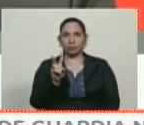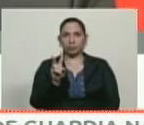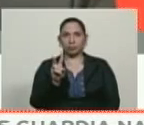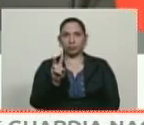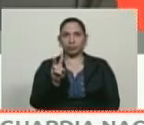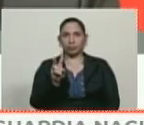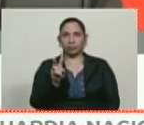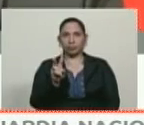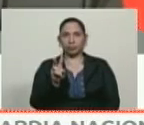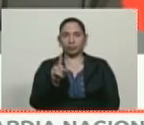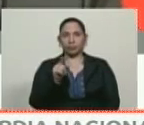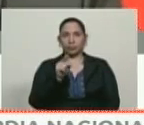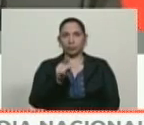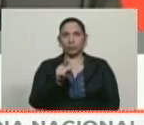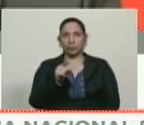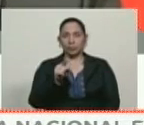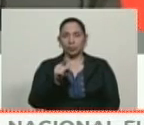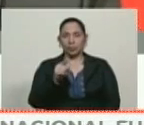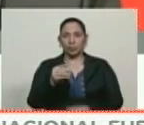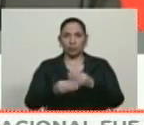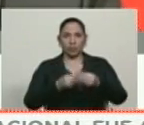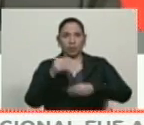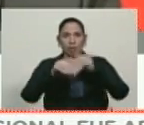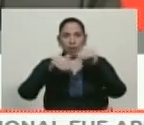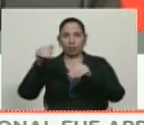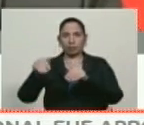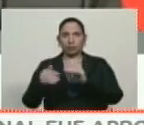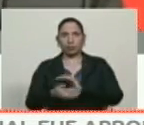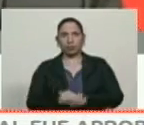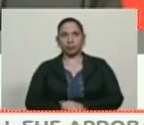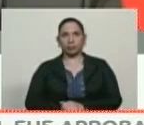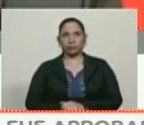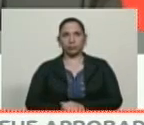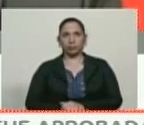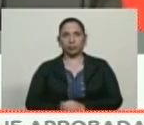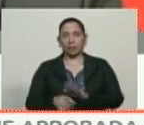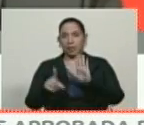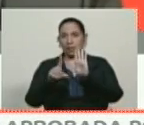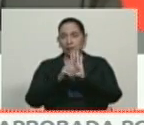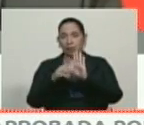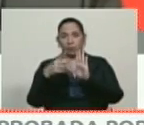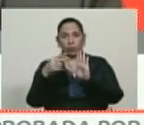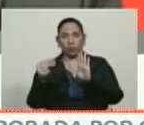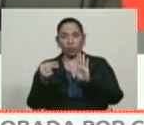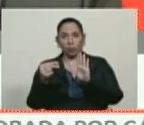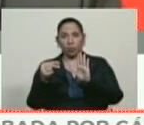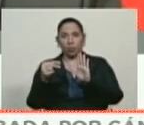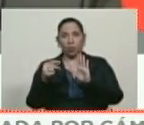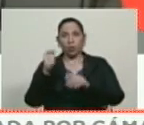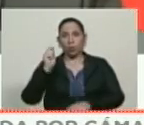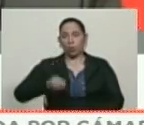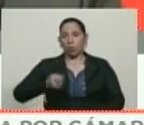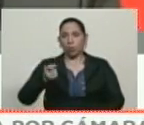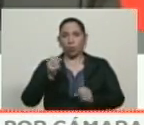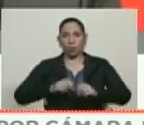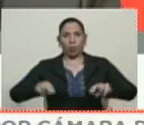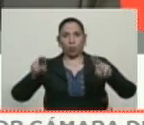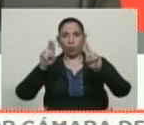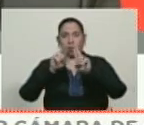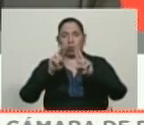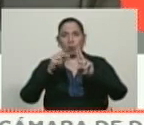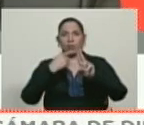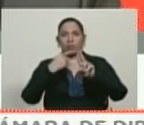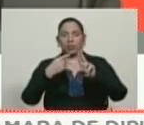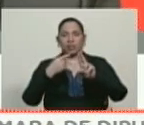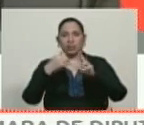una de esas resoluciones fue legítima o no. La Corte de la ONU prevé un